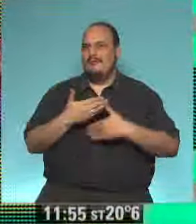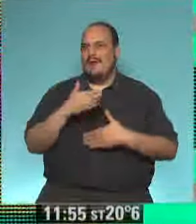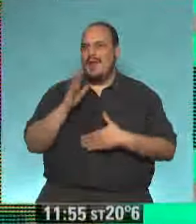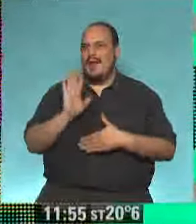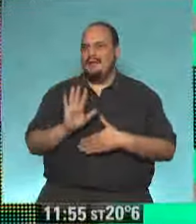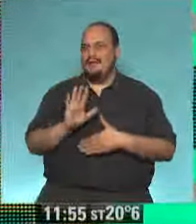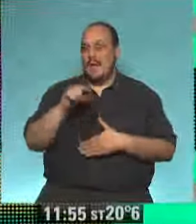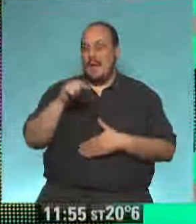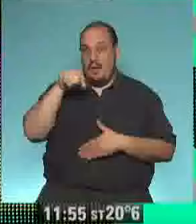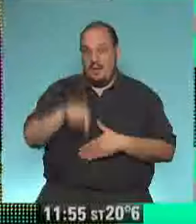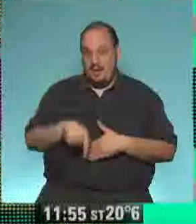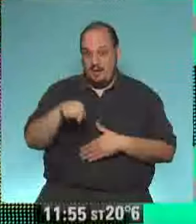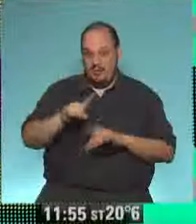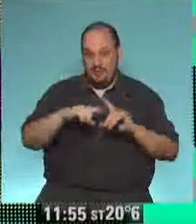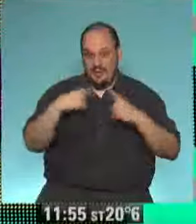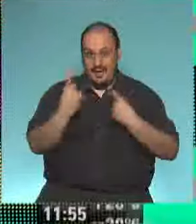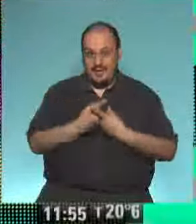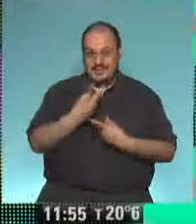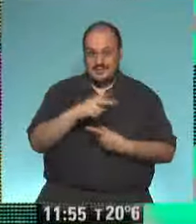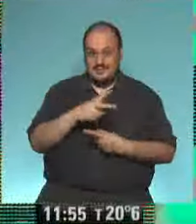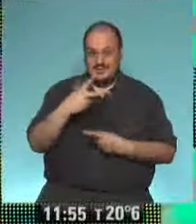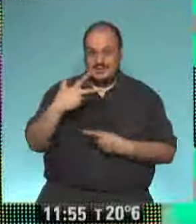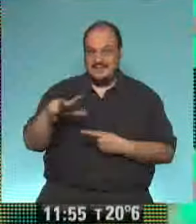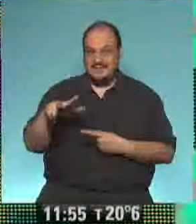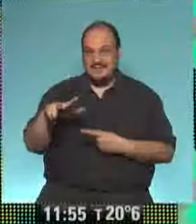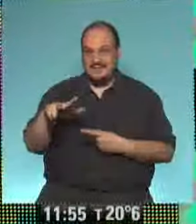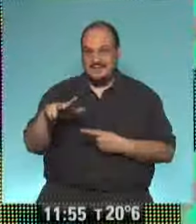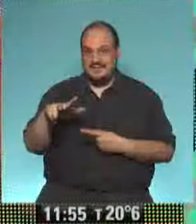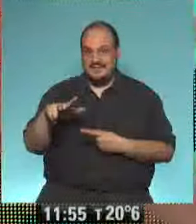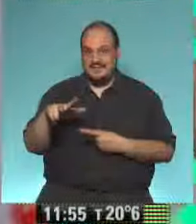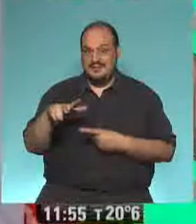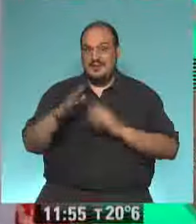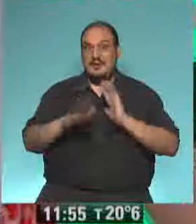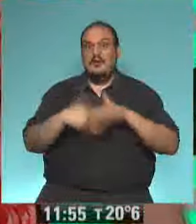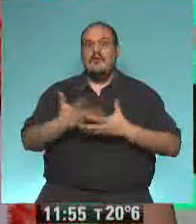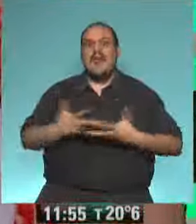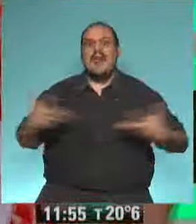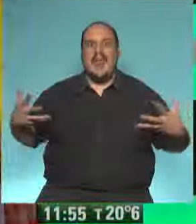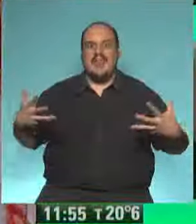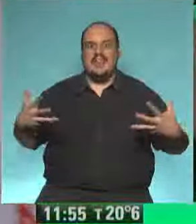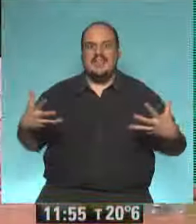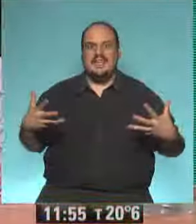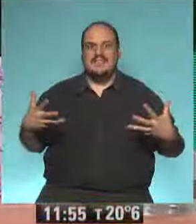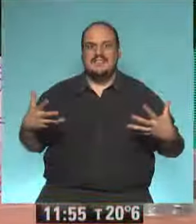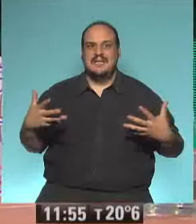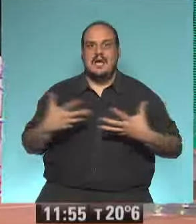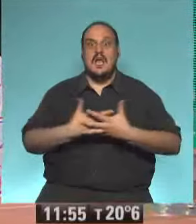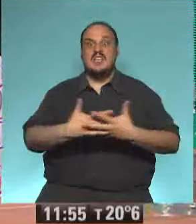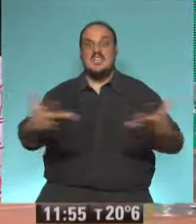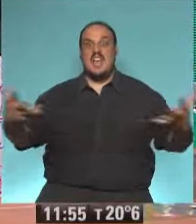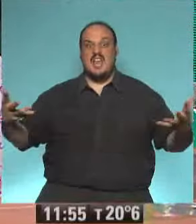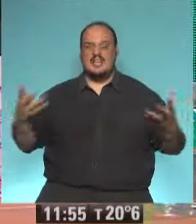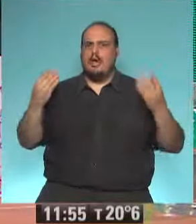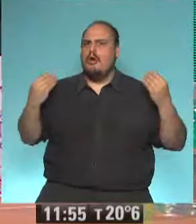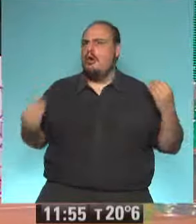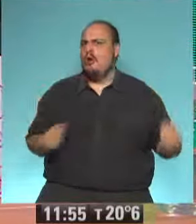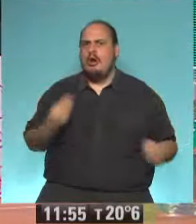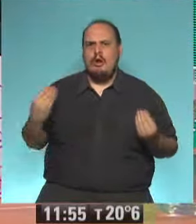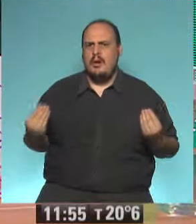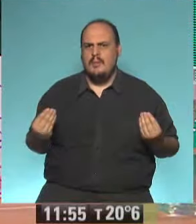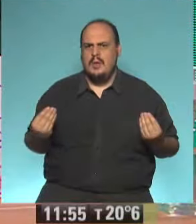acá, hoy, en el aula de segundo y tercero, lo podemos jugar en grande. ¿Qué? ¿En gigante? ¿Cómo? ¿De qué